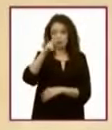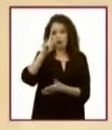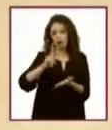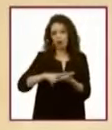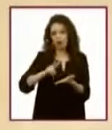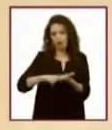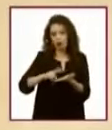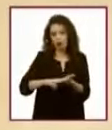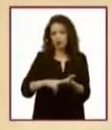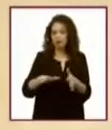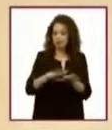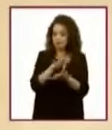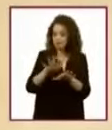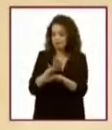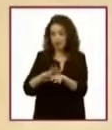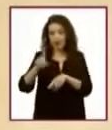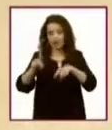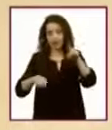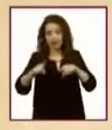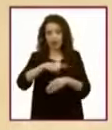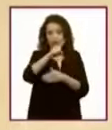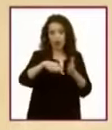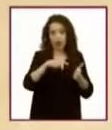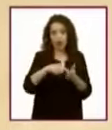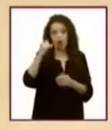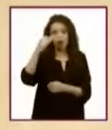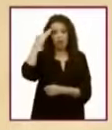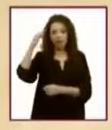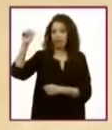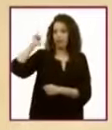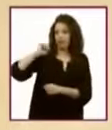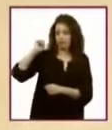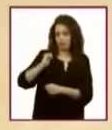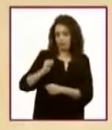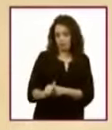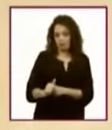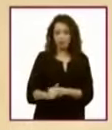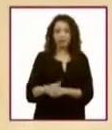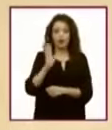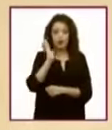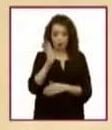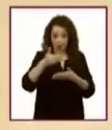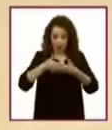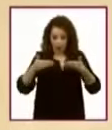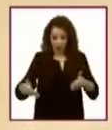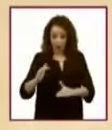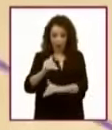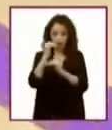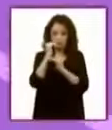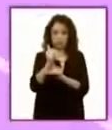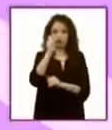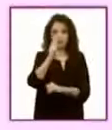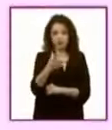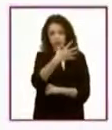la época y el lugar. En la actualidad se ha estandarizado en 500 metros.